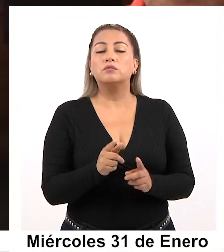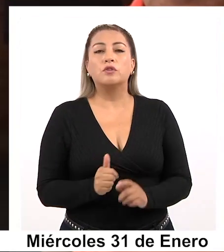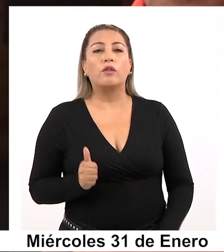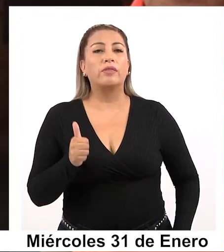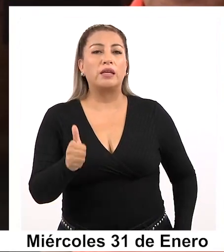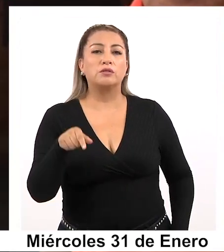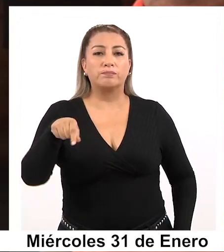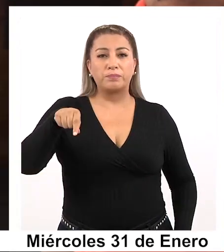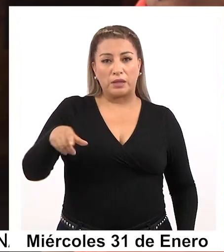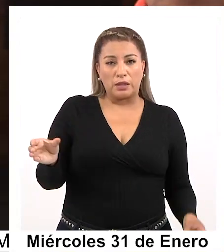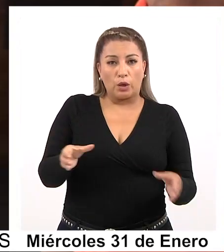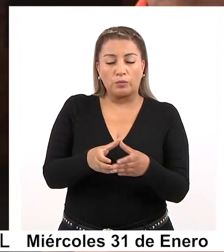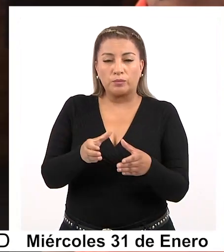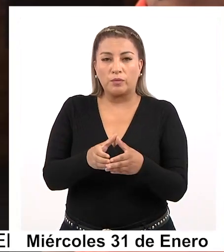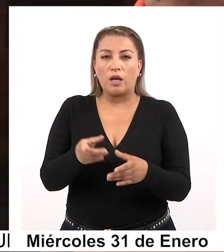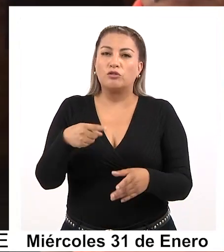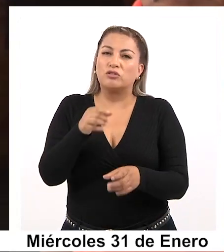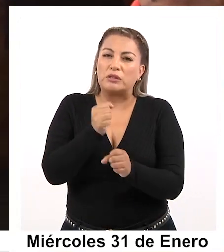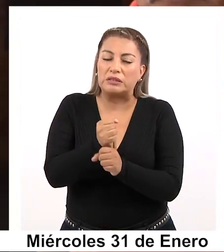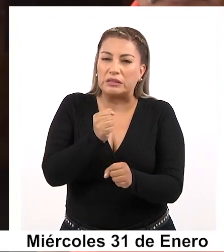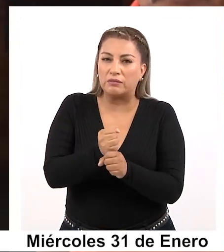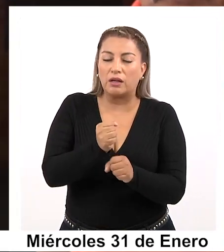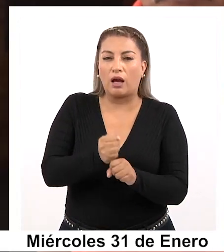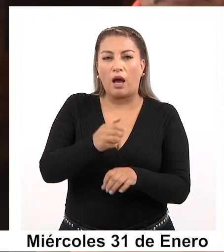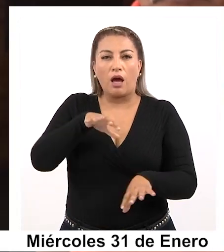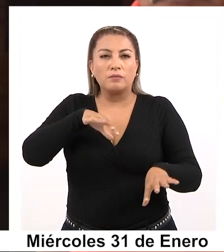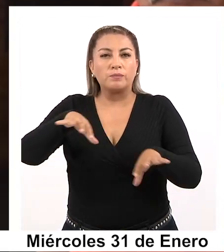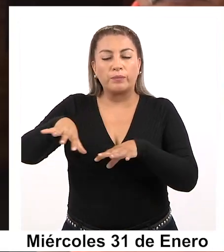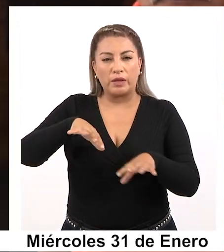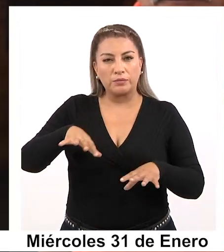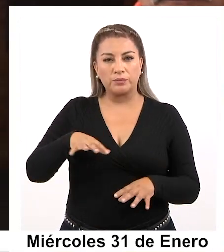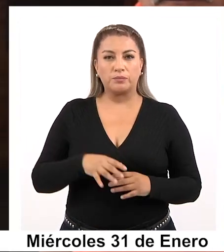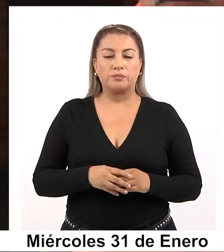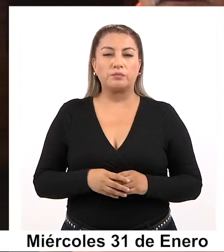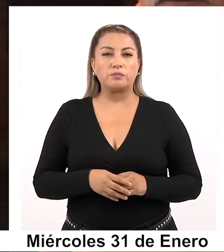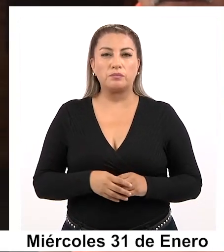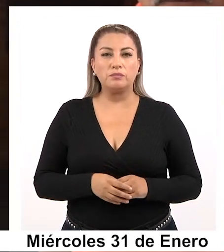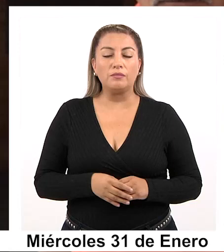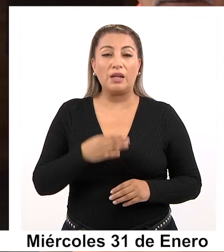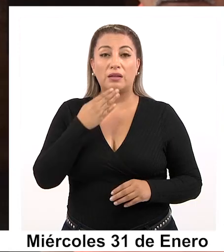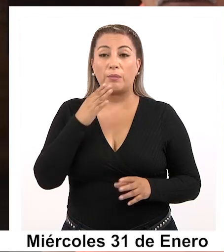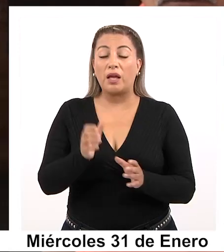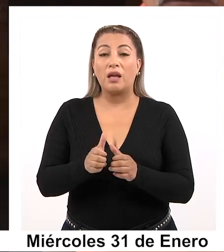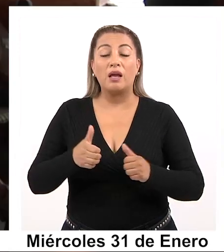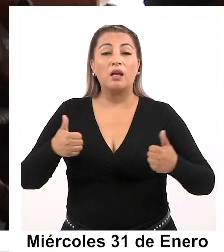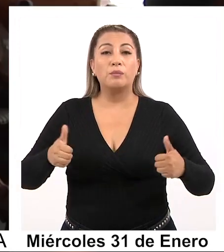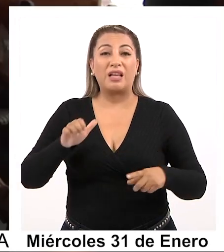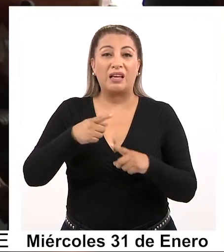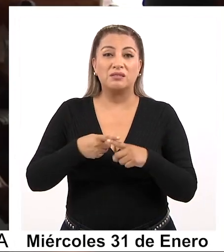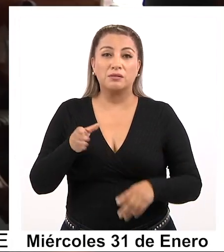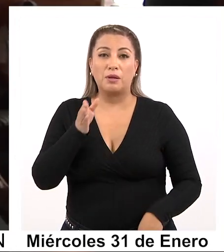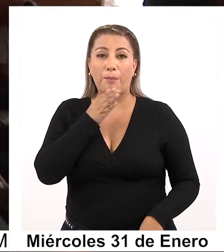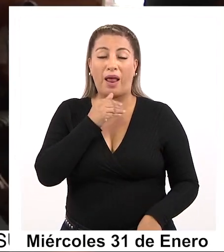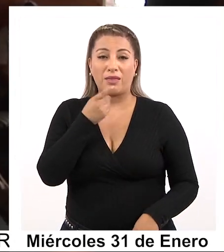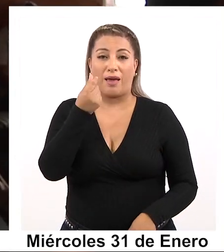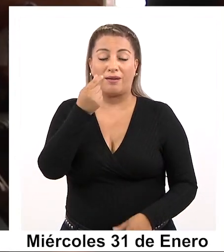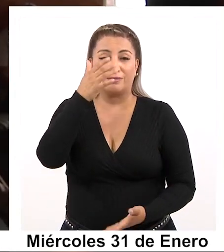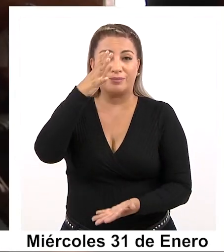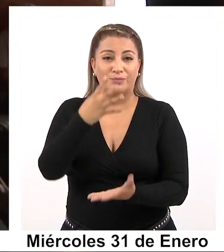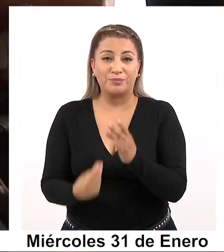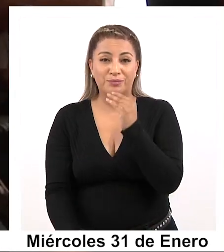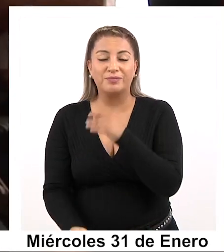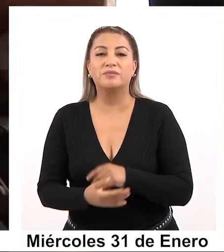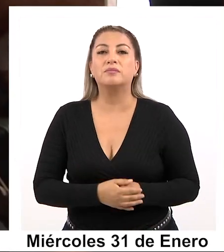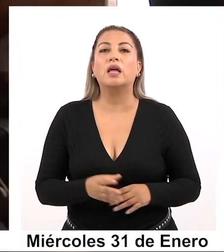de la corporación, de trabajar y de conseguir cosas donde, más encima la administración anterior lo dejó sin plata. Esta nueva